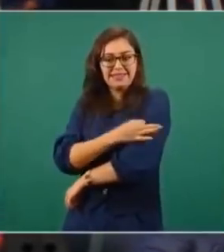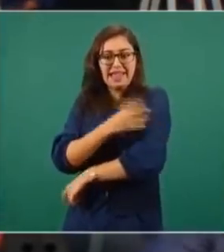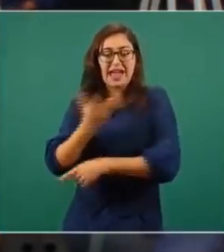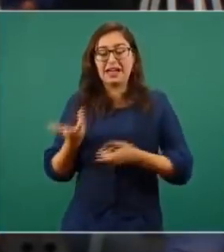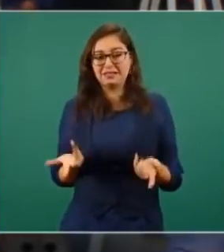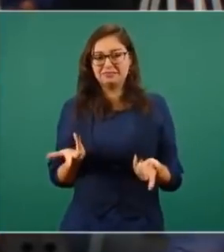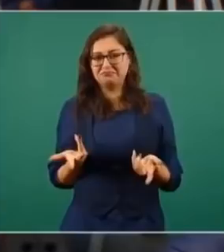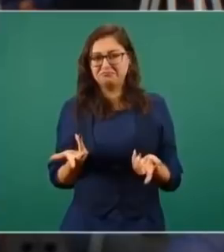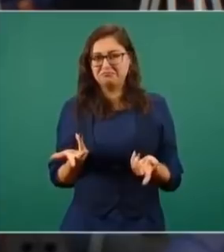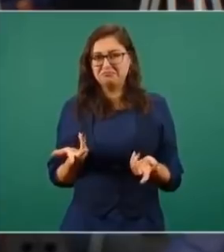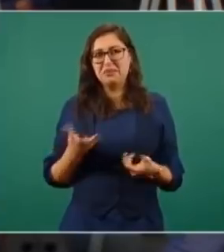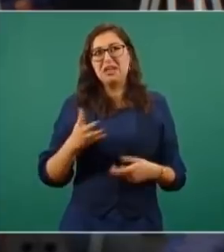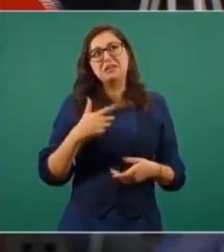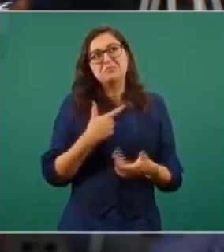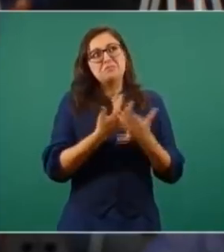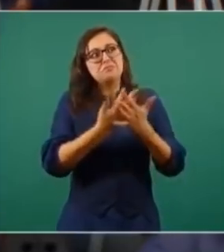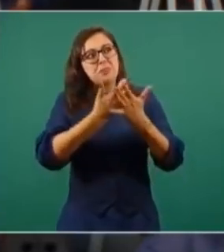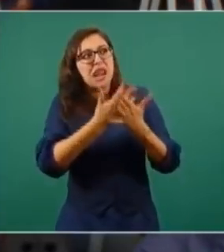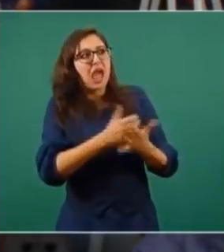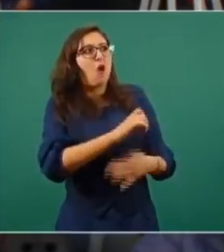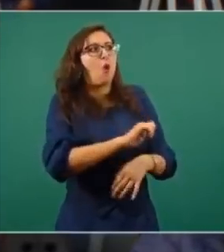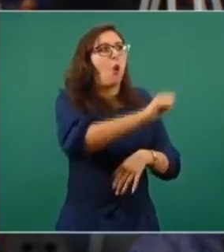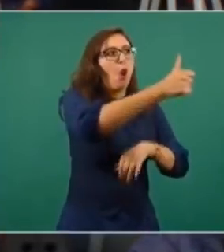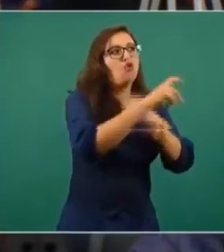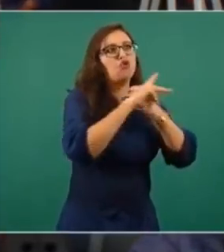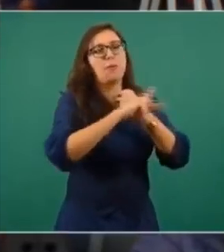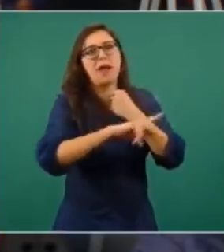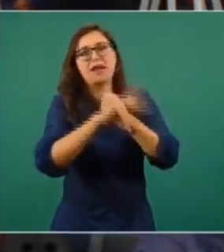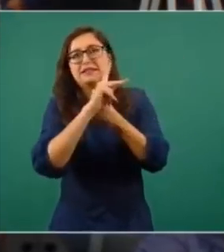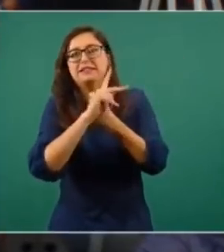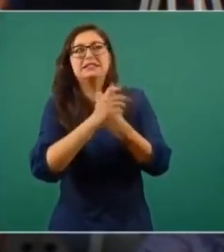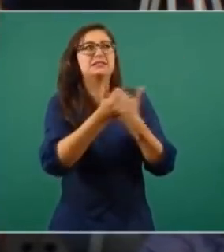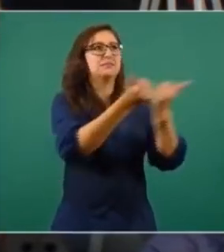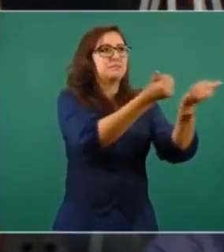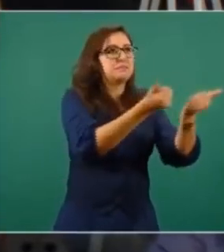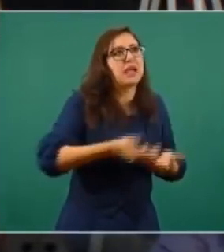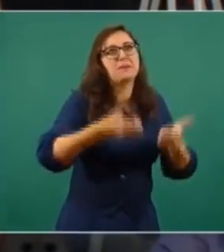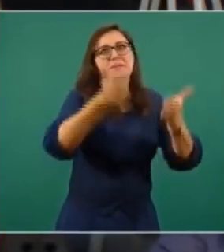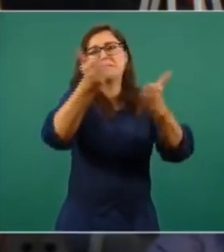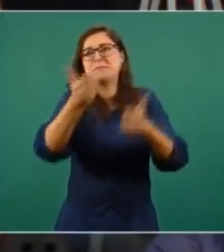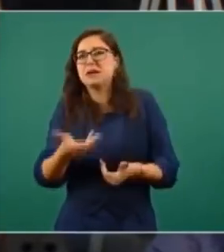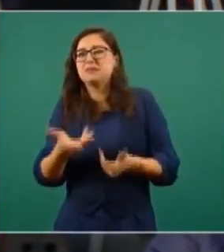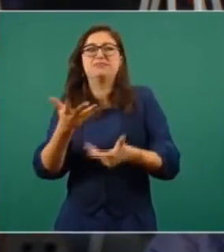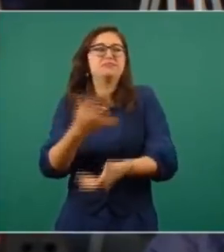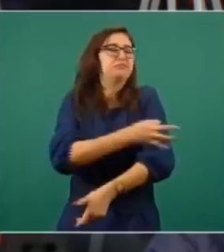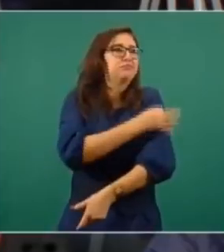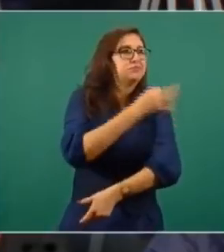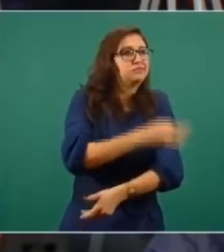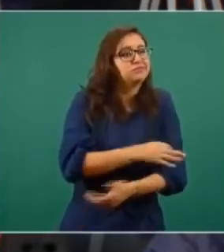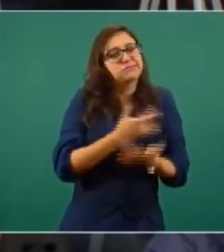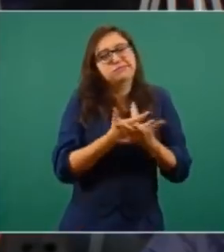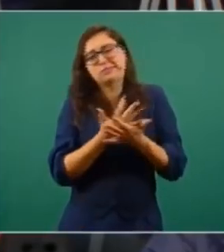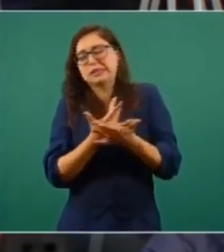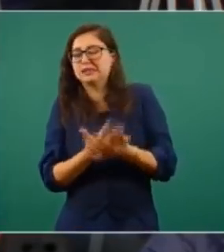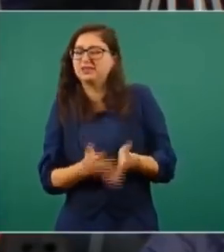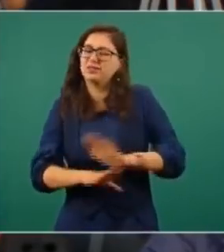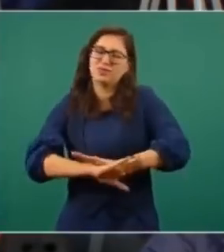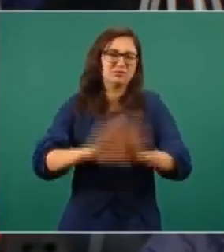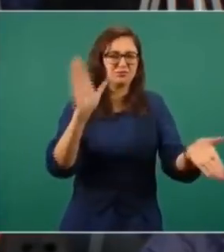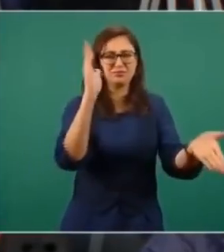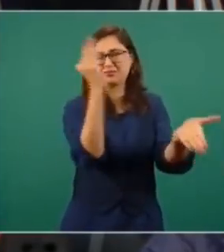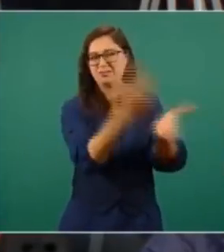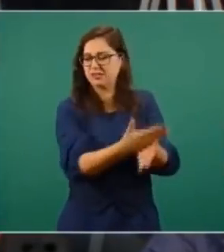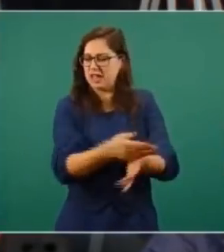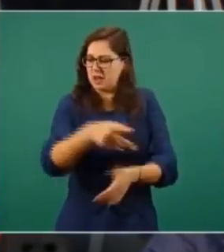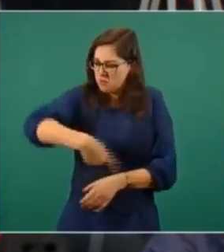que tuvo que suspender los envíos, o como sucedió ayer con la energía eléctrica que se le compra a Estados Unidos.